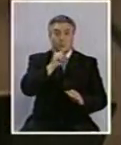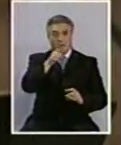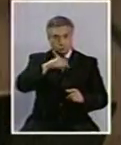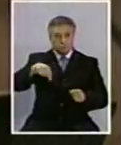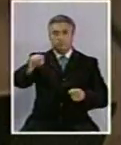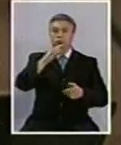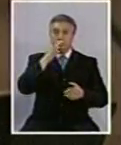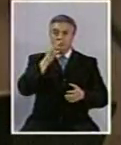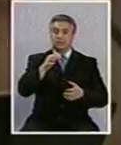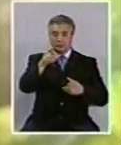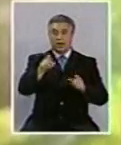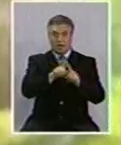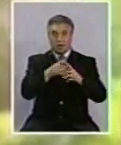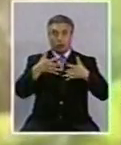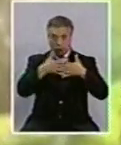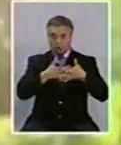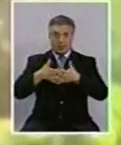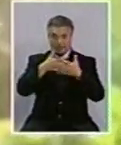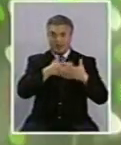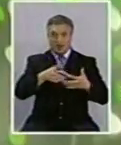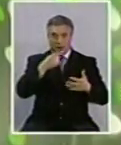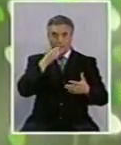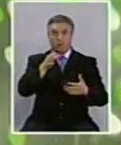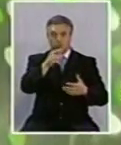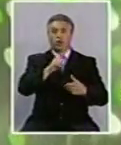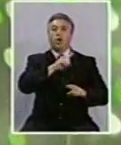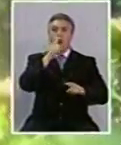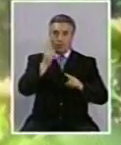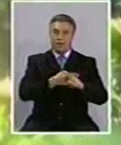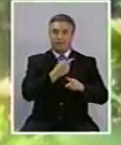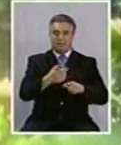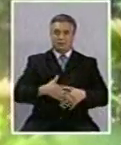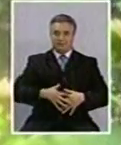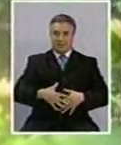medios norteamericanos estaría nuevamente embarazada.